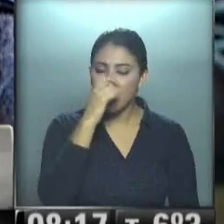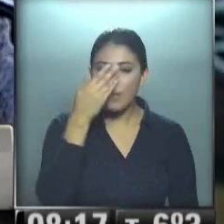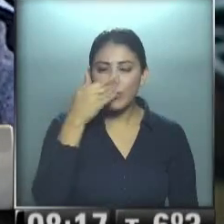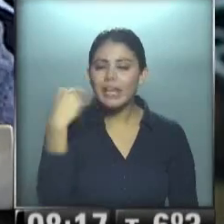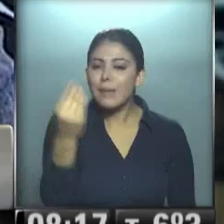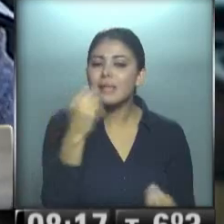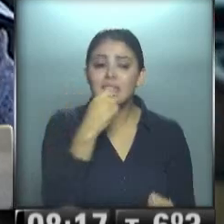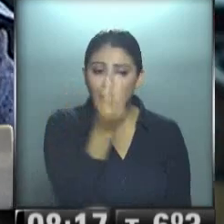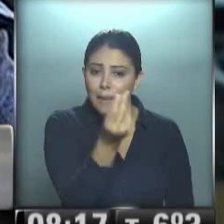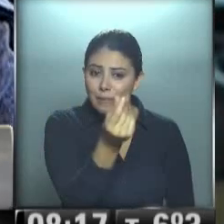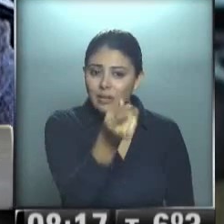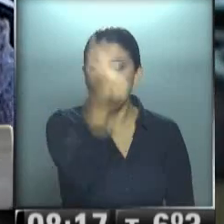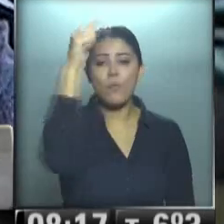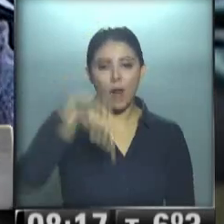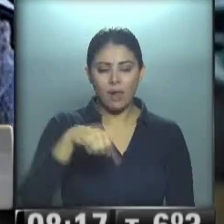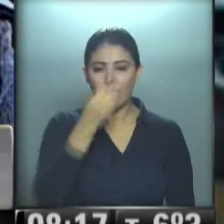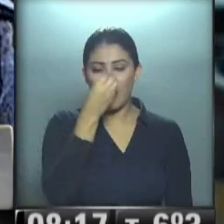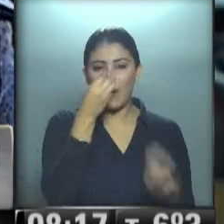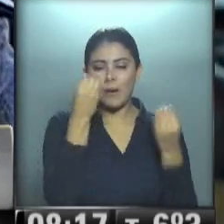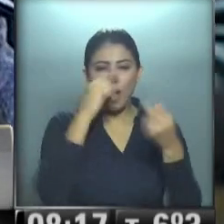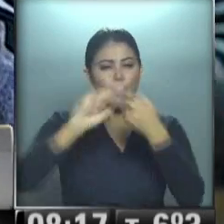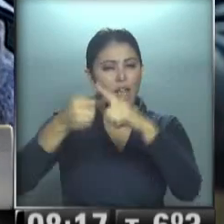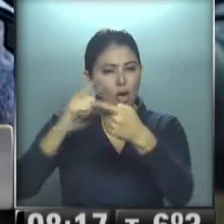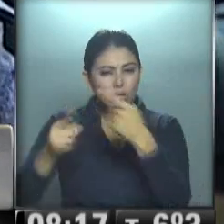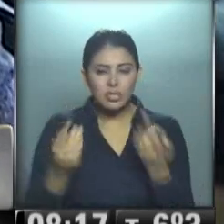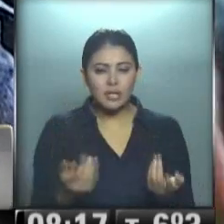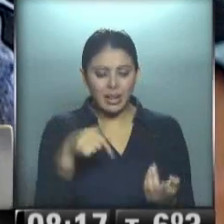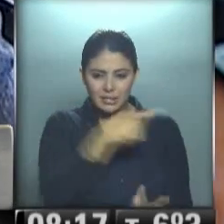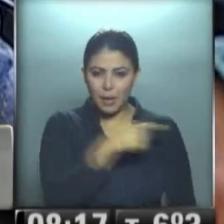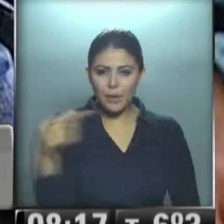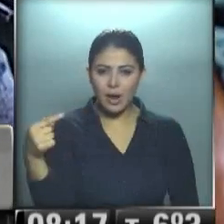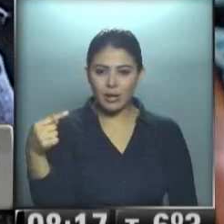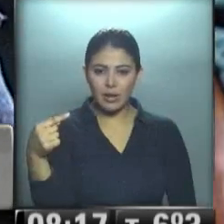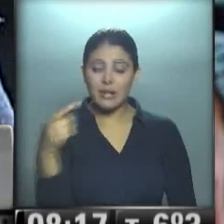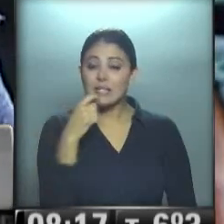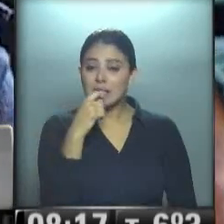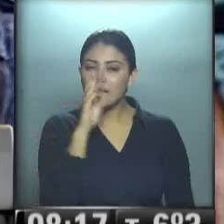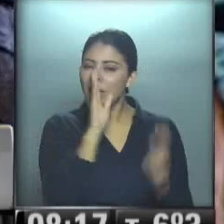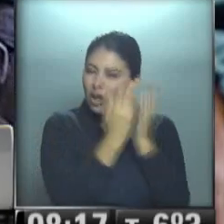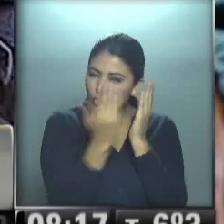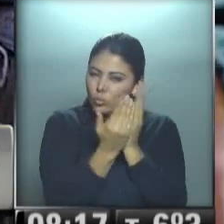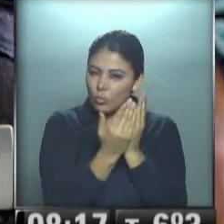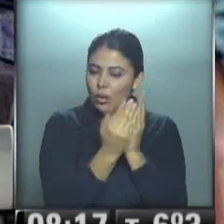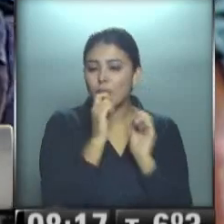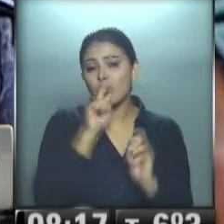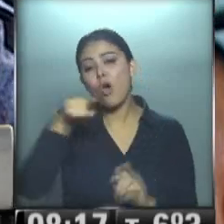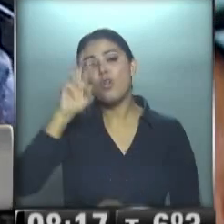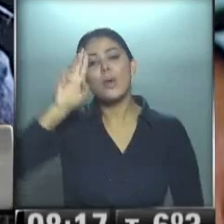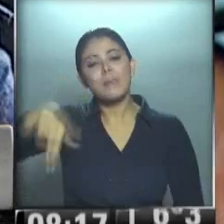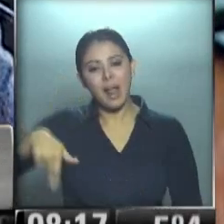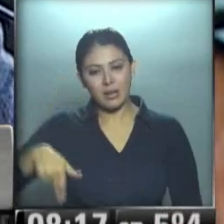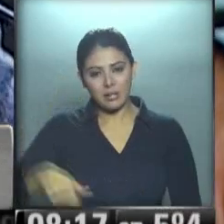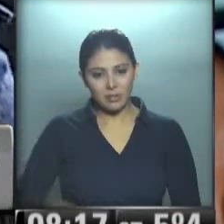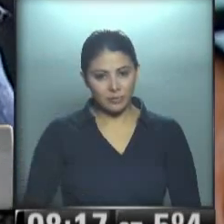pasar si es el dinero regresa como sigue las negociaciones en esta semana y si se evalúa como otro plan alternativo